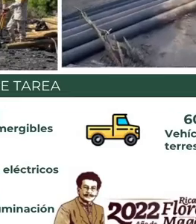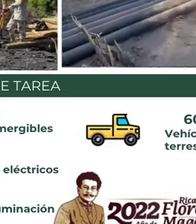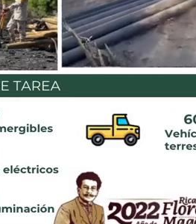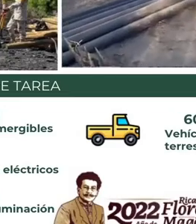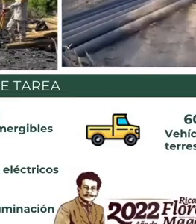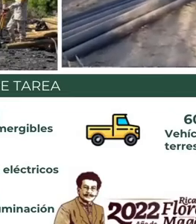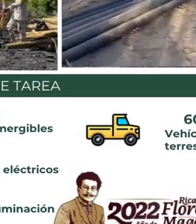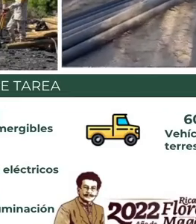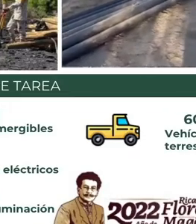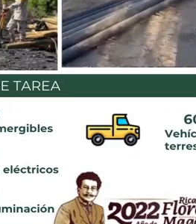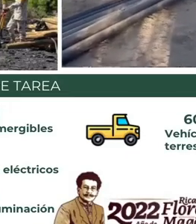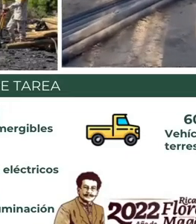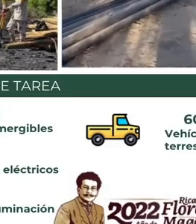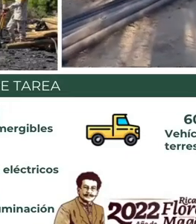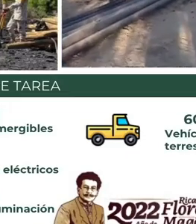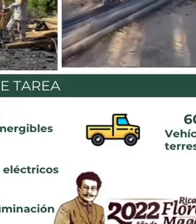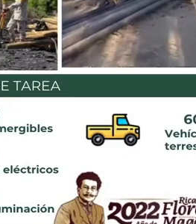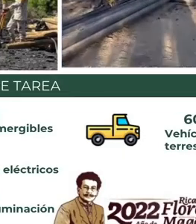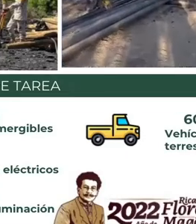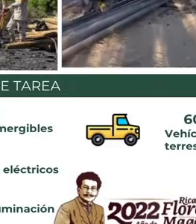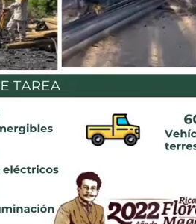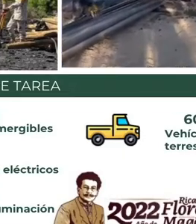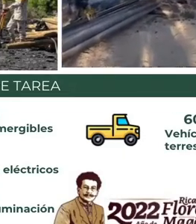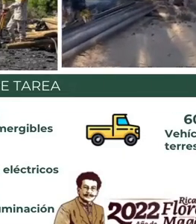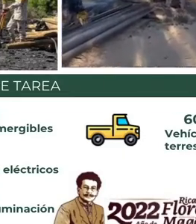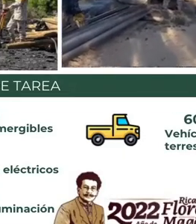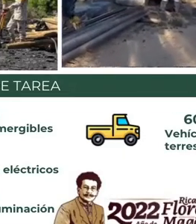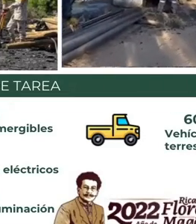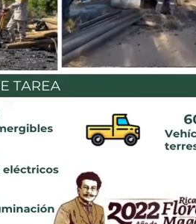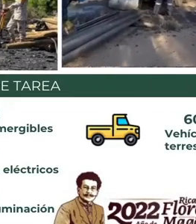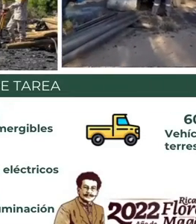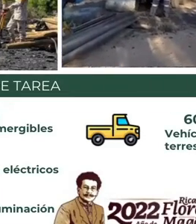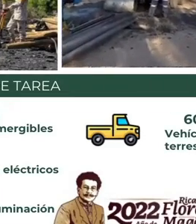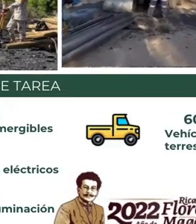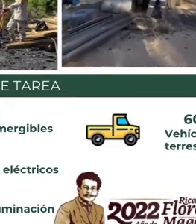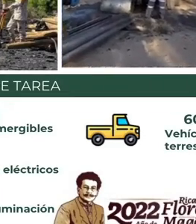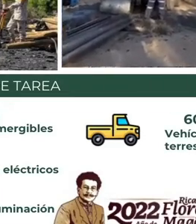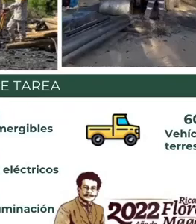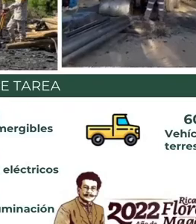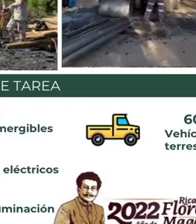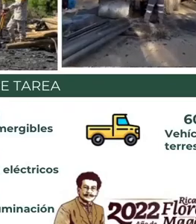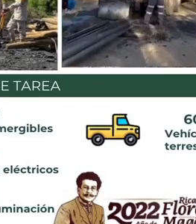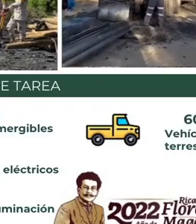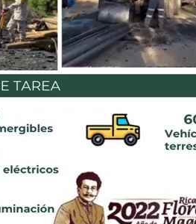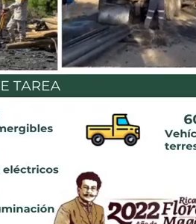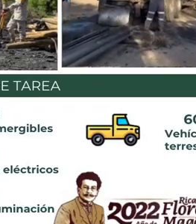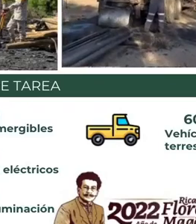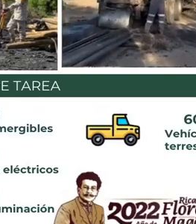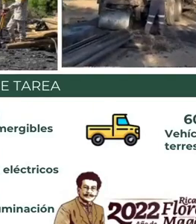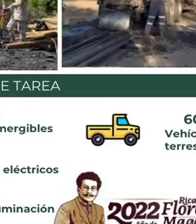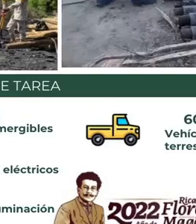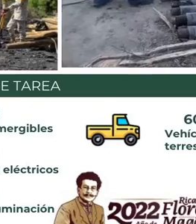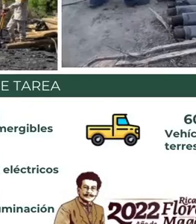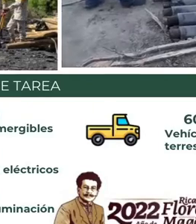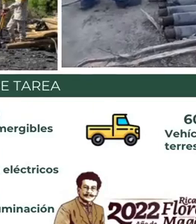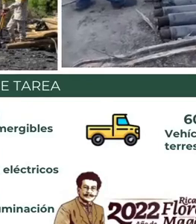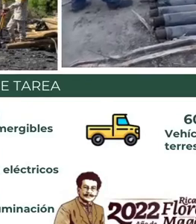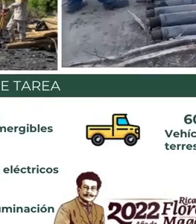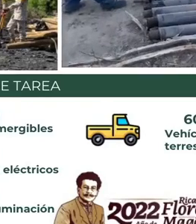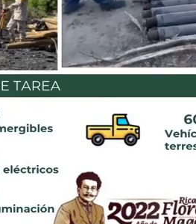sitio 7 generadores de energía eléctrica y 3 transformadores que se complementan con